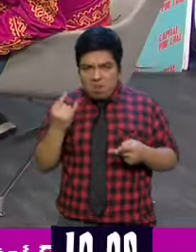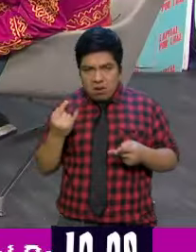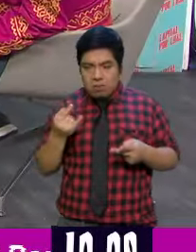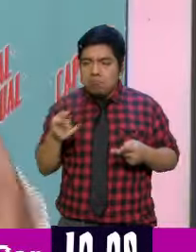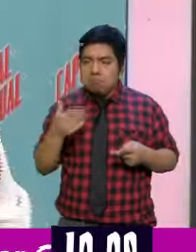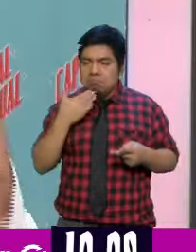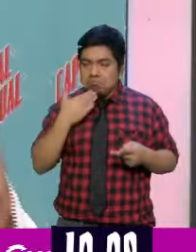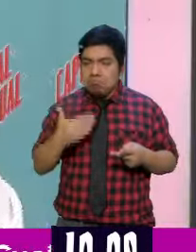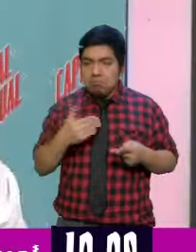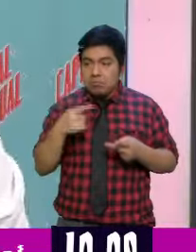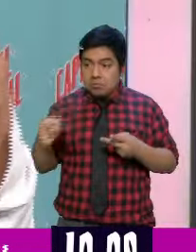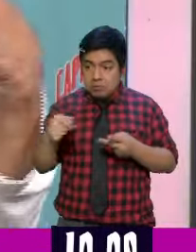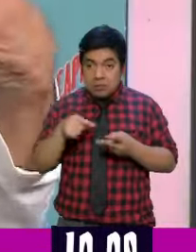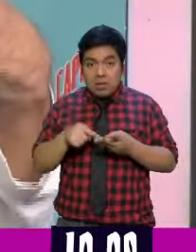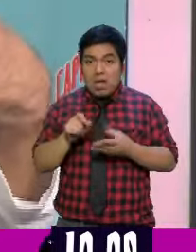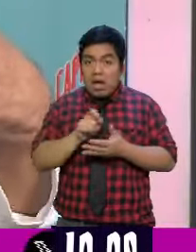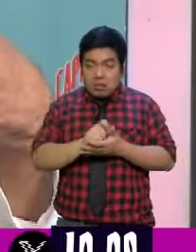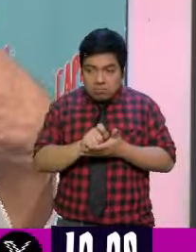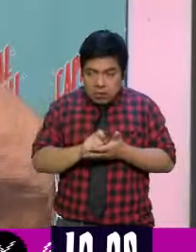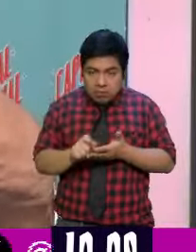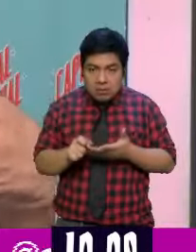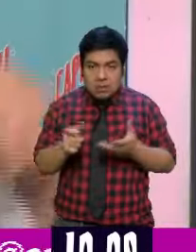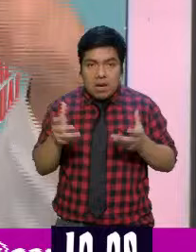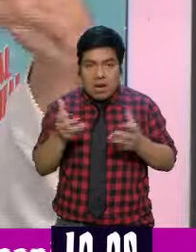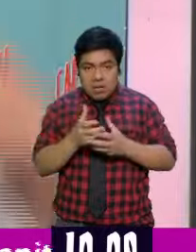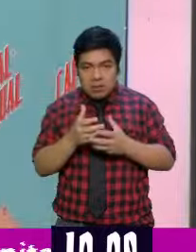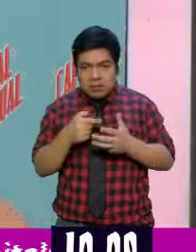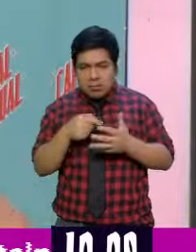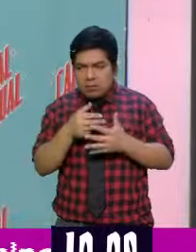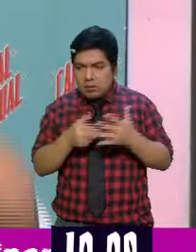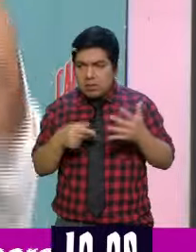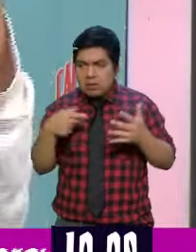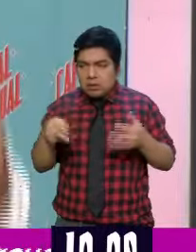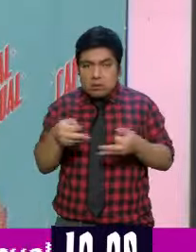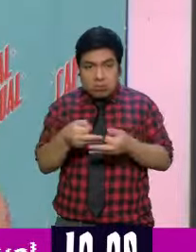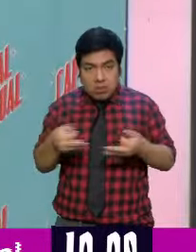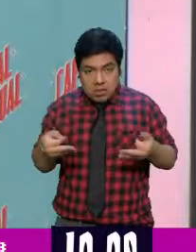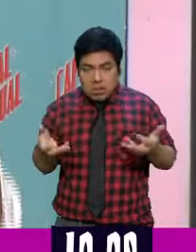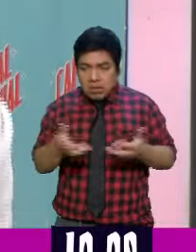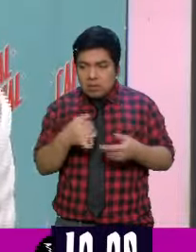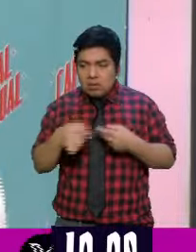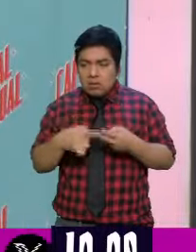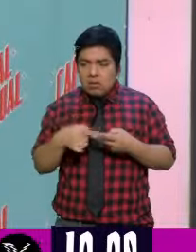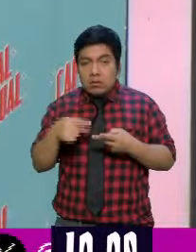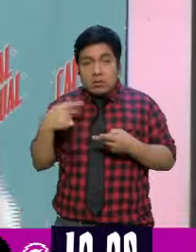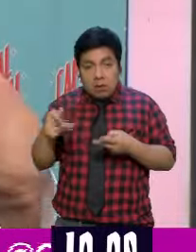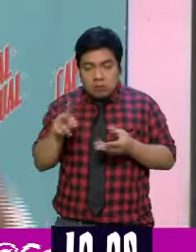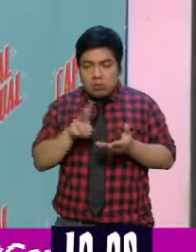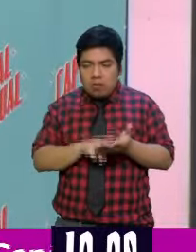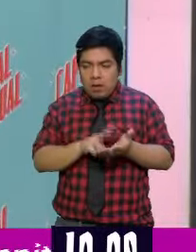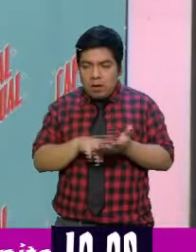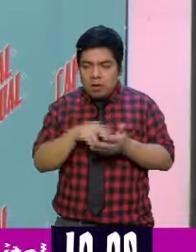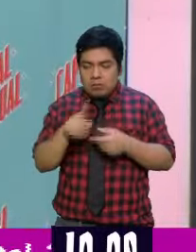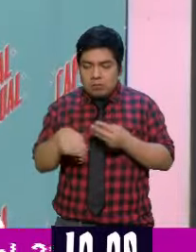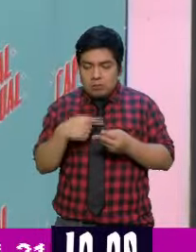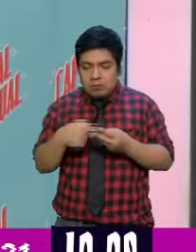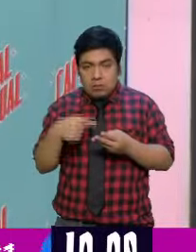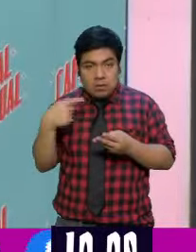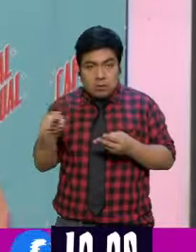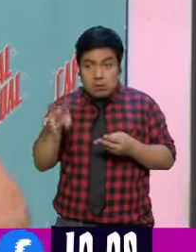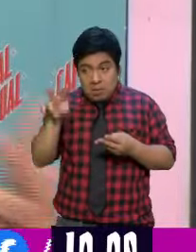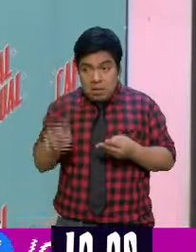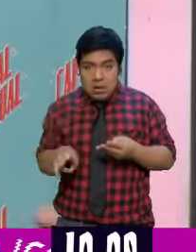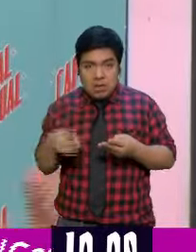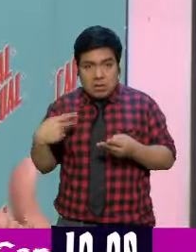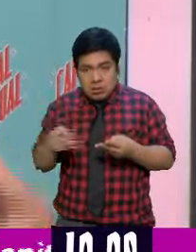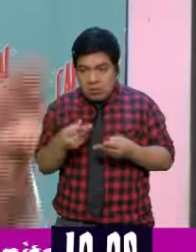originarios. Claro. Y están componiendo ellos. Pero son composiciones que hablan de su tierra, que hablan de sus valores, que sus realidades. Están muy orgullosos